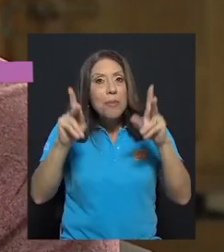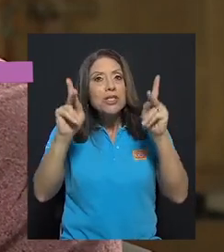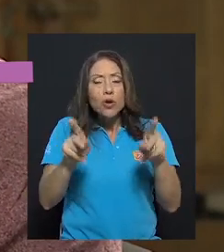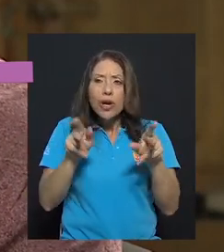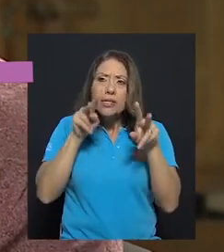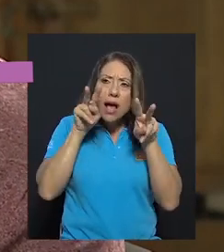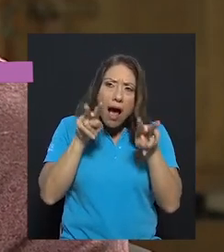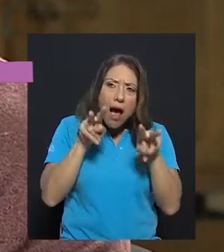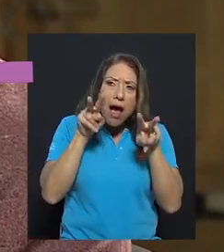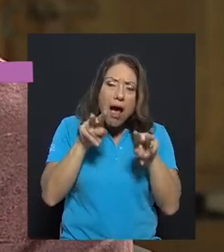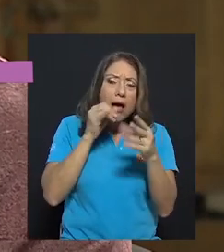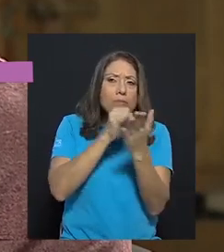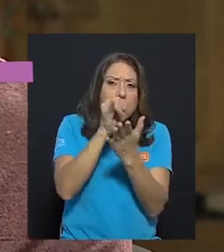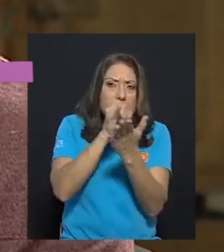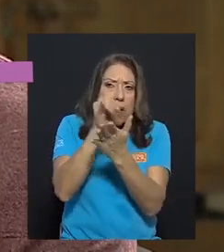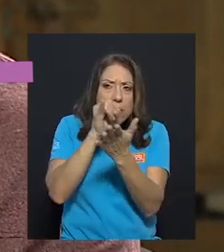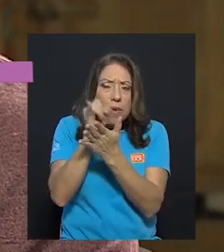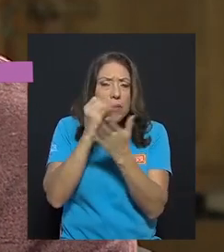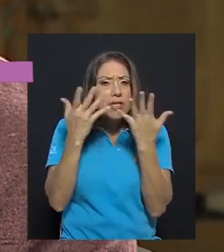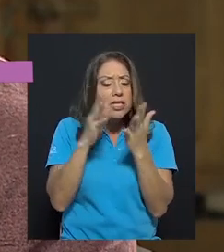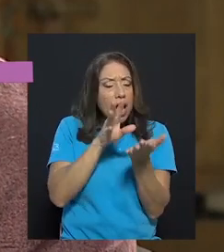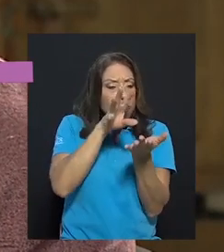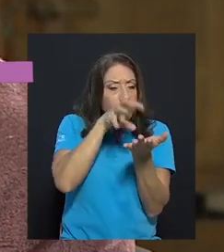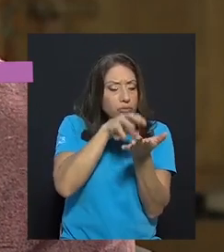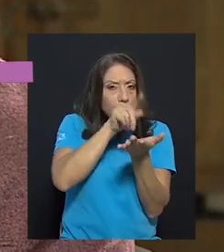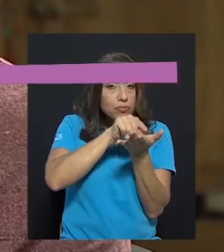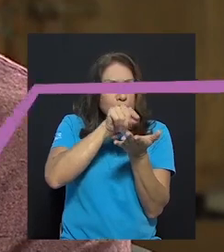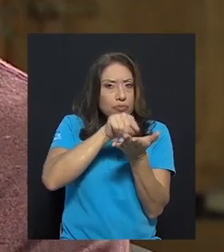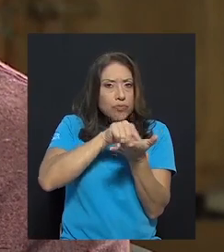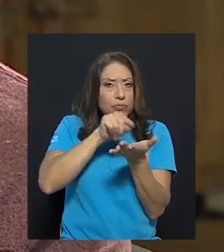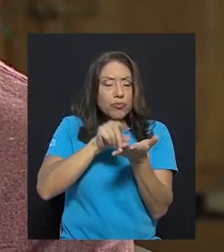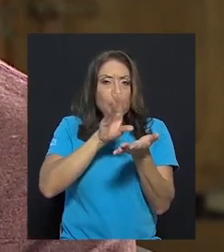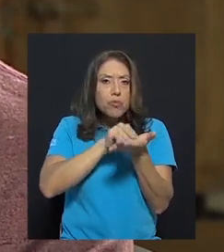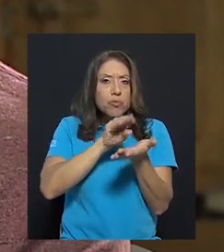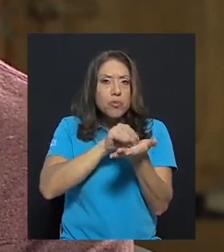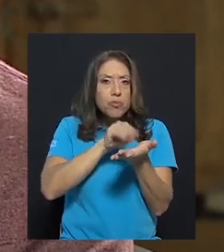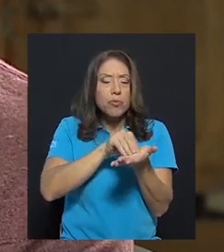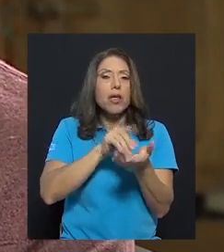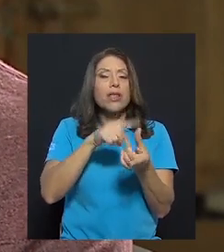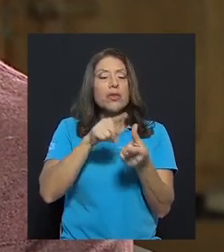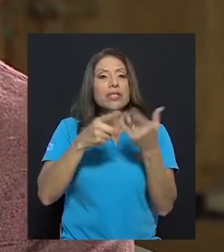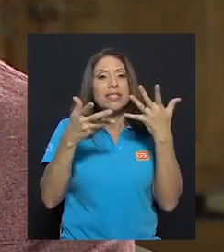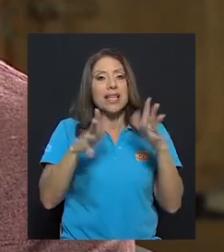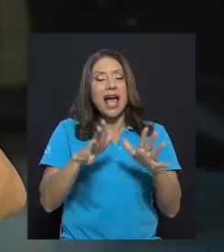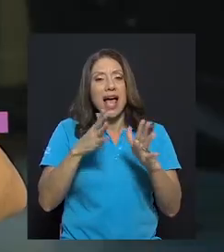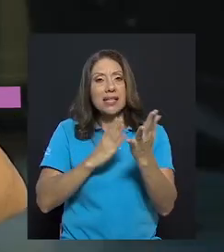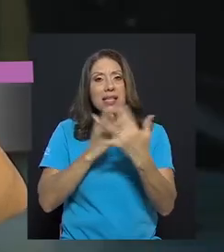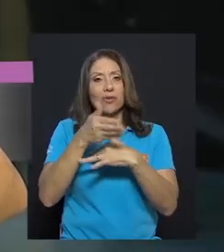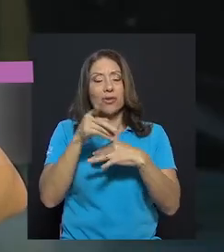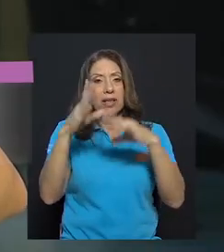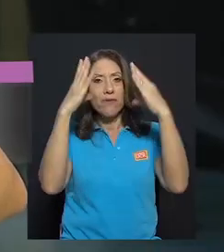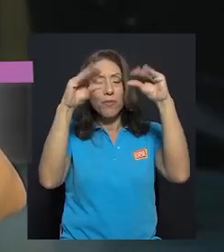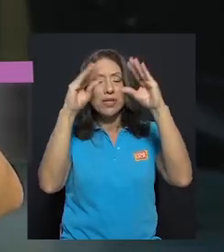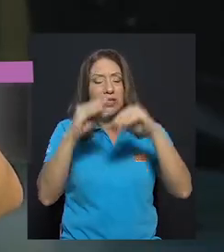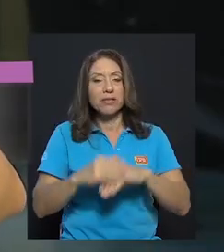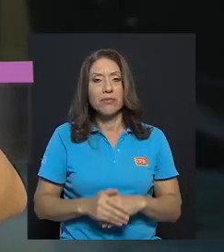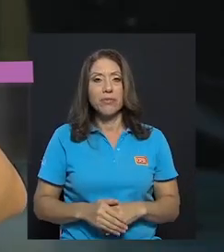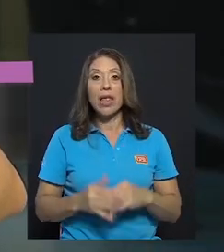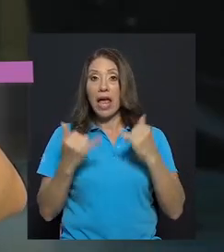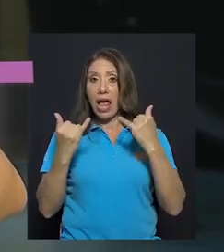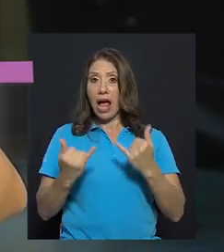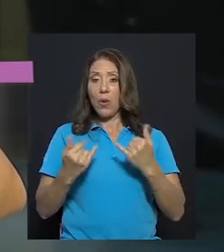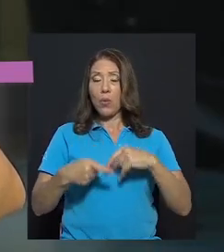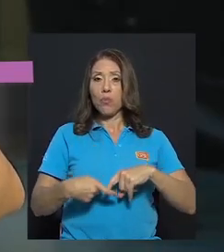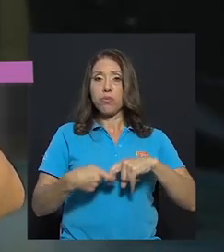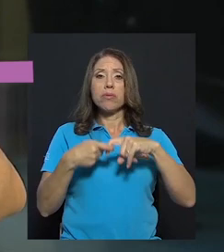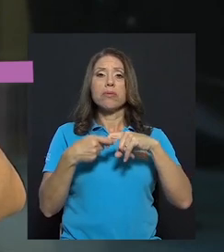lo han documentado, lo han estudiado y lo han publicado. Entonces ya podemos tener acceso a esa información. Bueno, es momento de